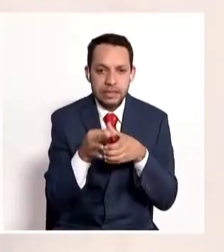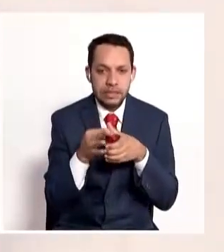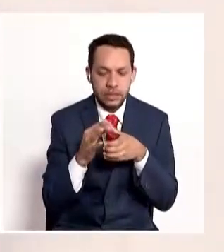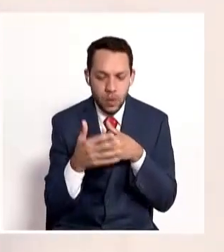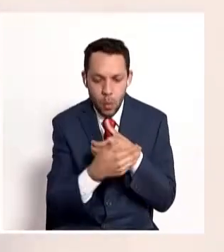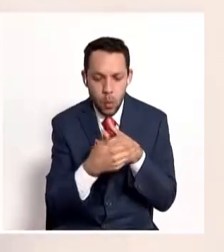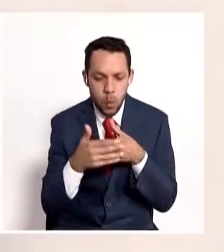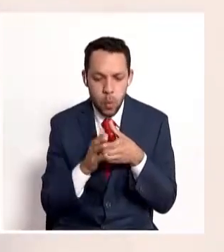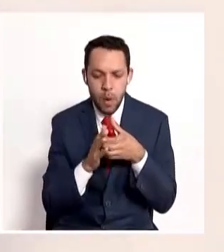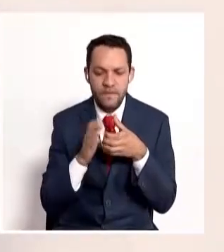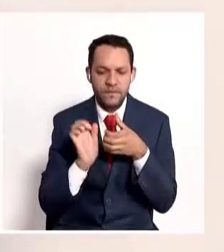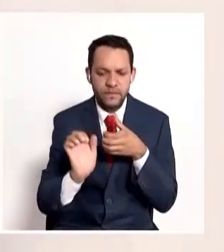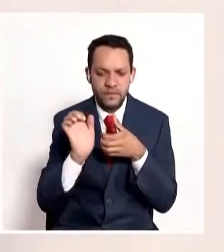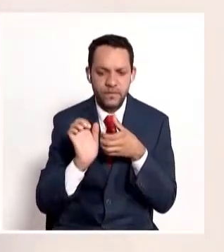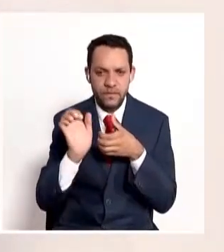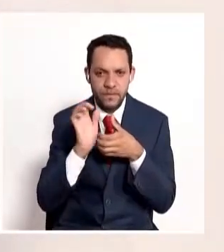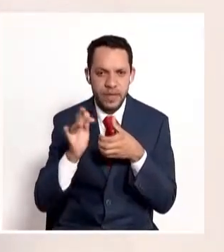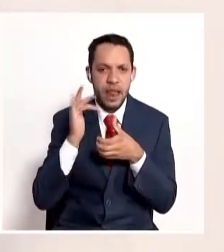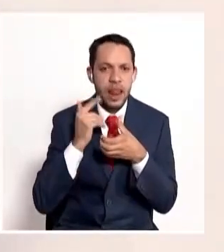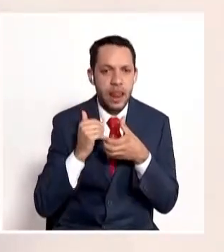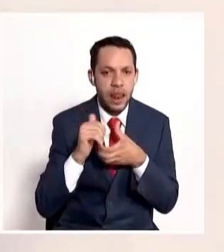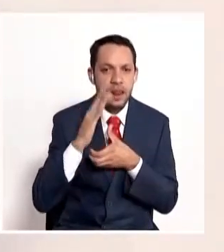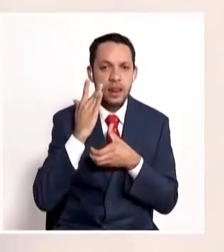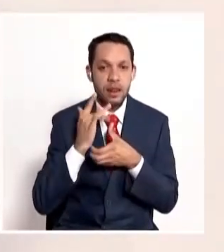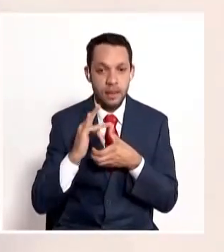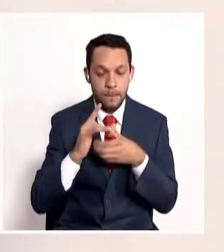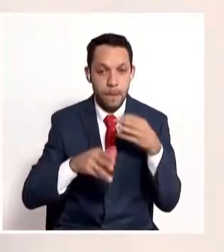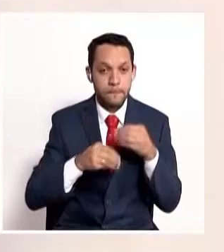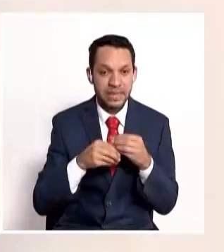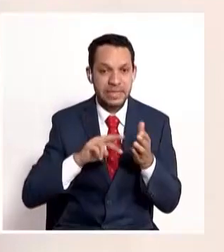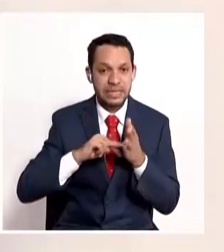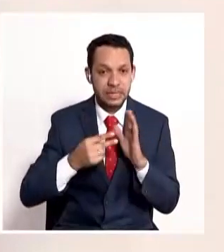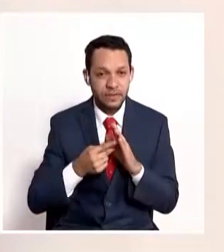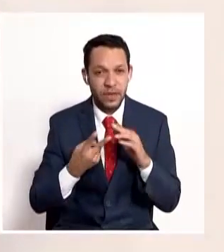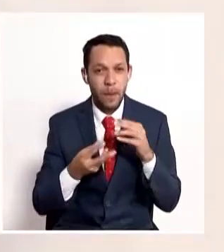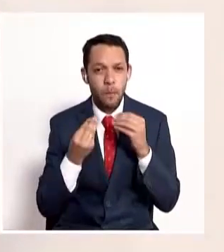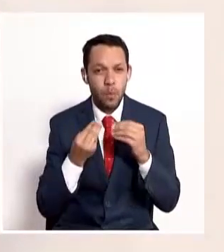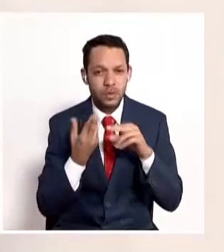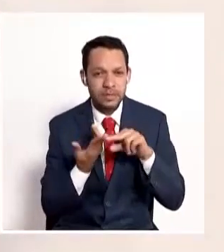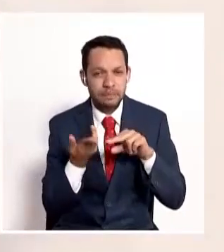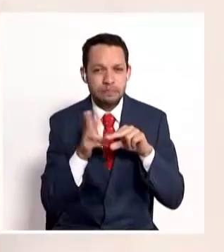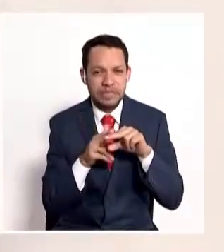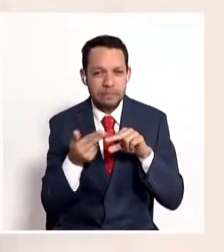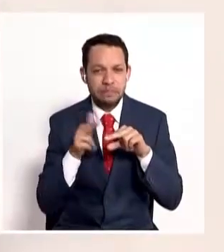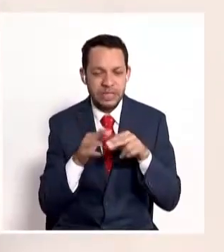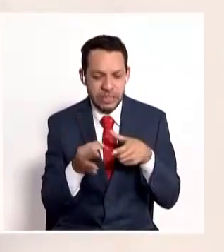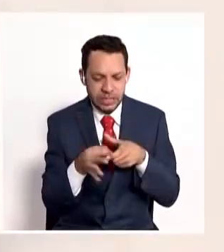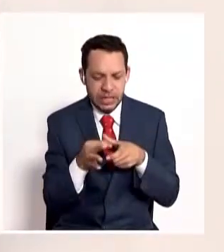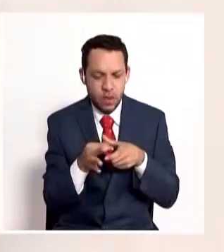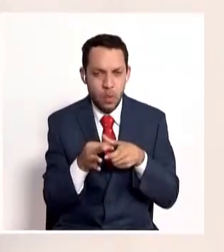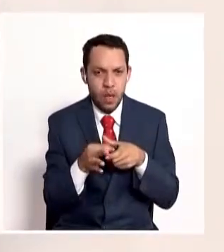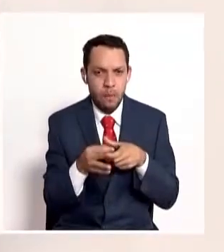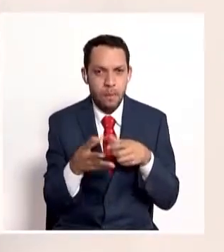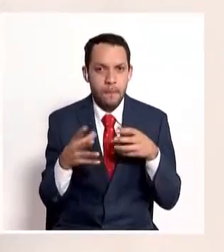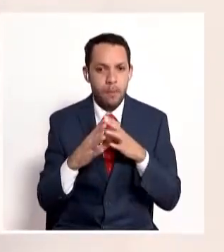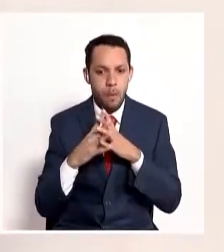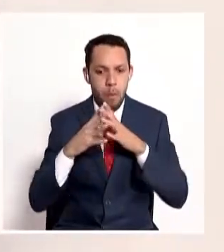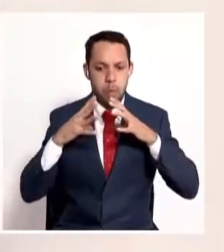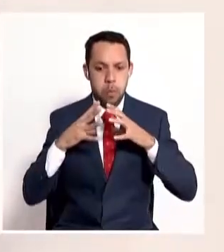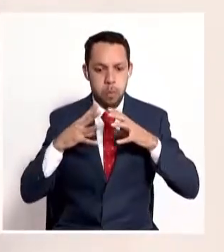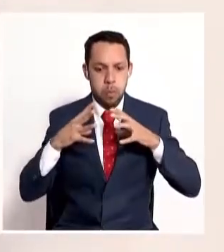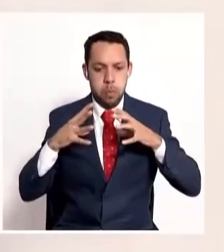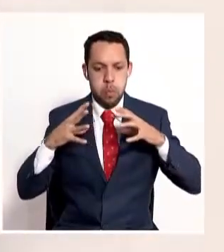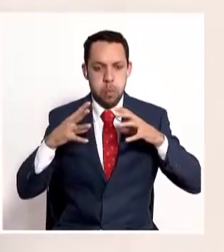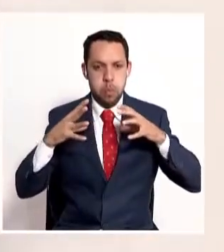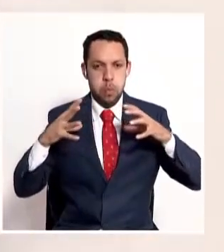cuando ya está en exceso es decir cuando ya hay mucho ácido úrico y no cabe en la célula el comienza a salir y comienza a hacer todos los